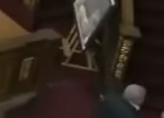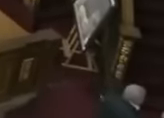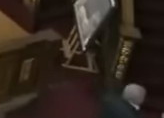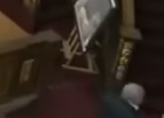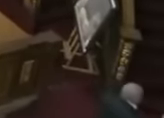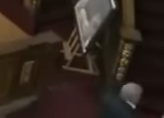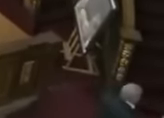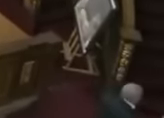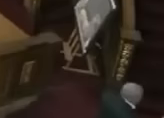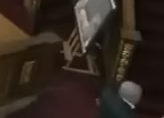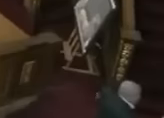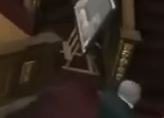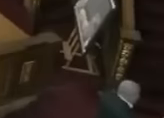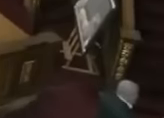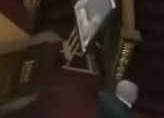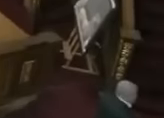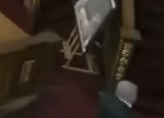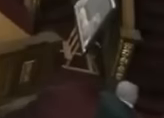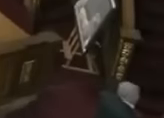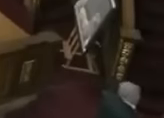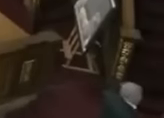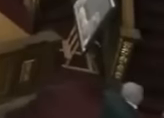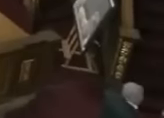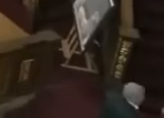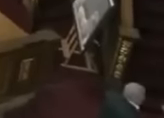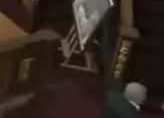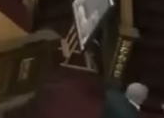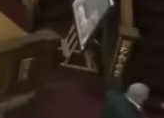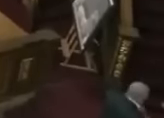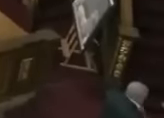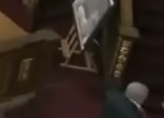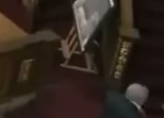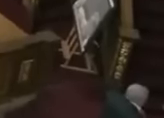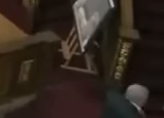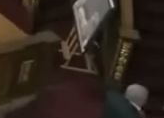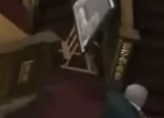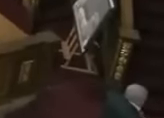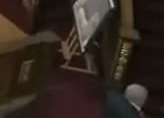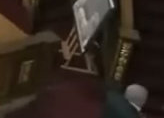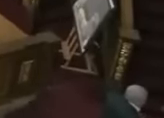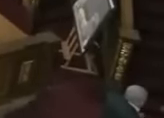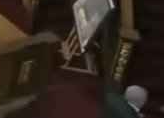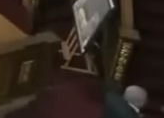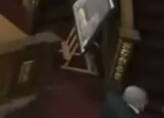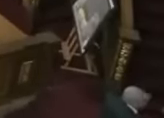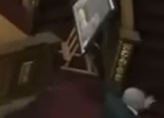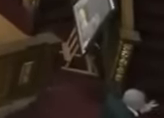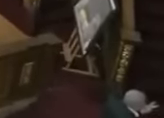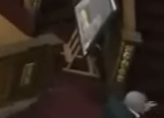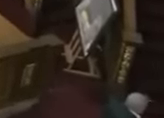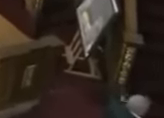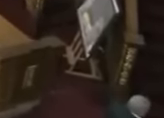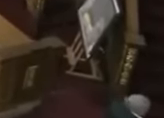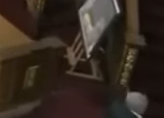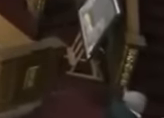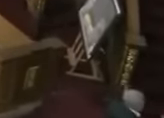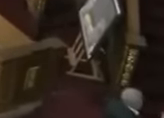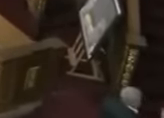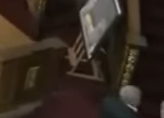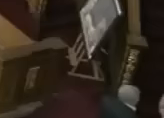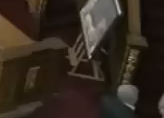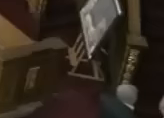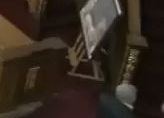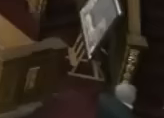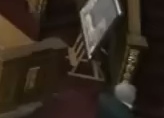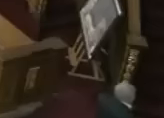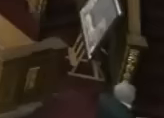S.A., así como el sexto punto en relación a la extensión del área geográfica de la empresa mixta Petro Quiriquire,